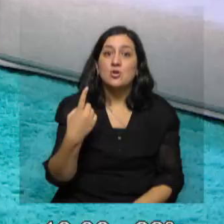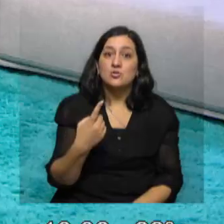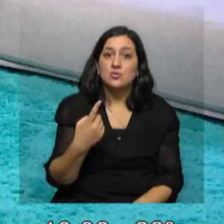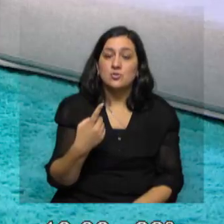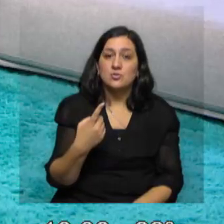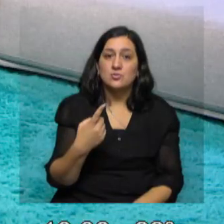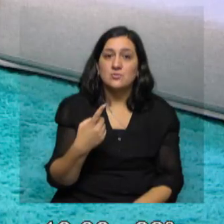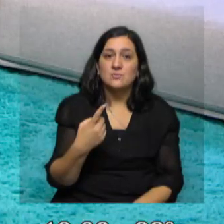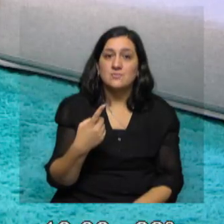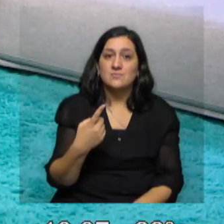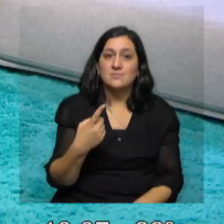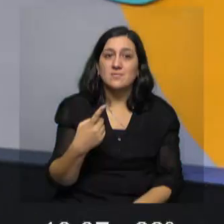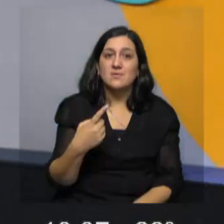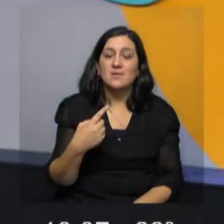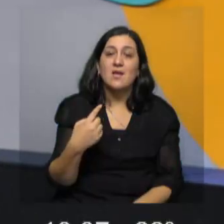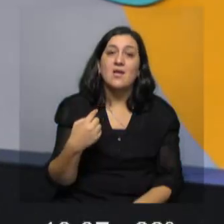está Dios. Perdón.